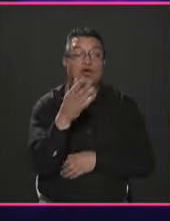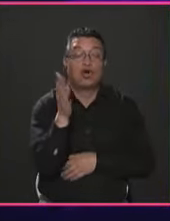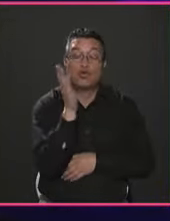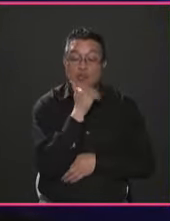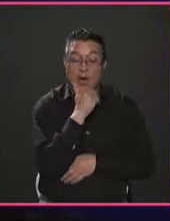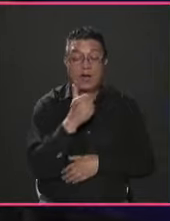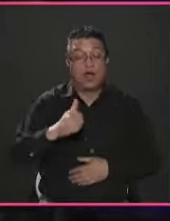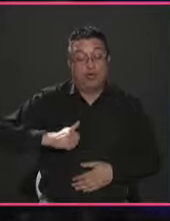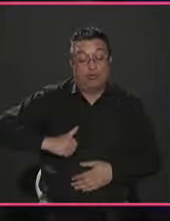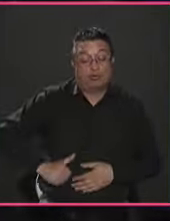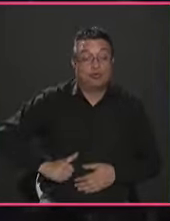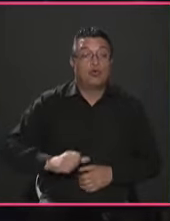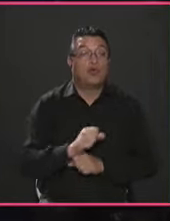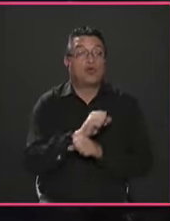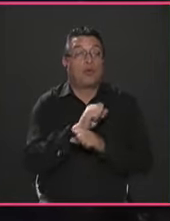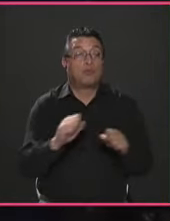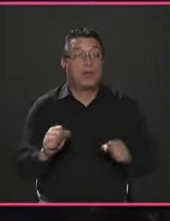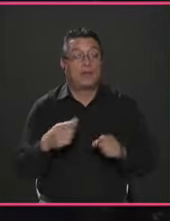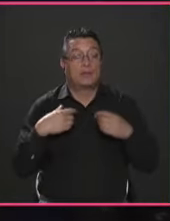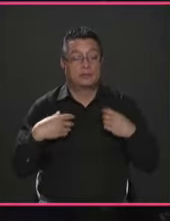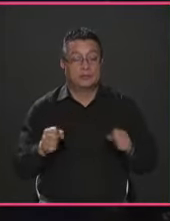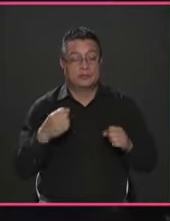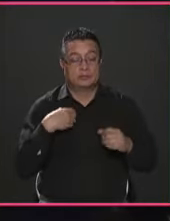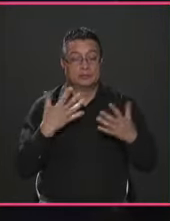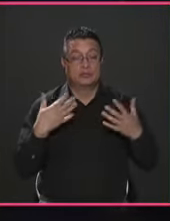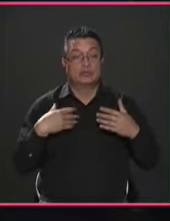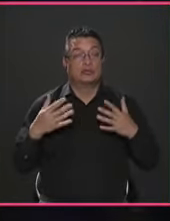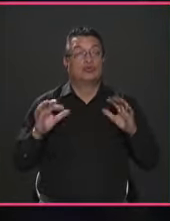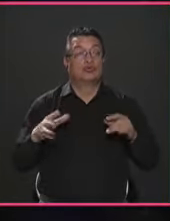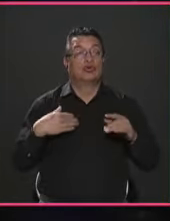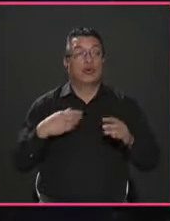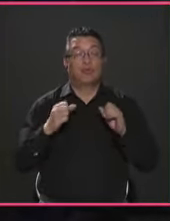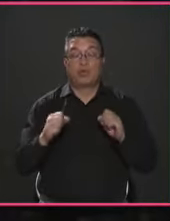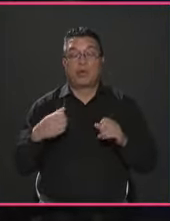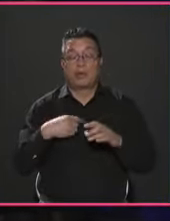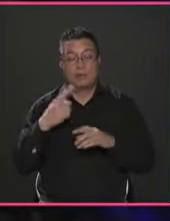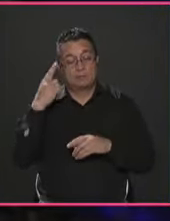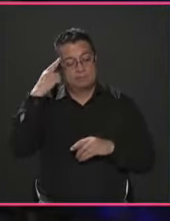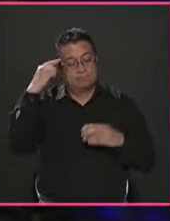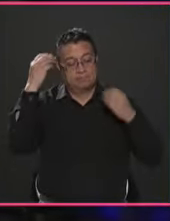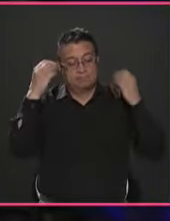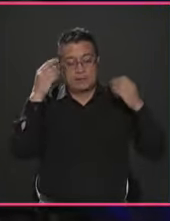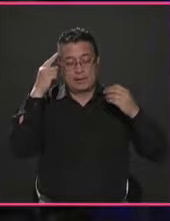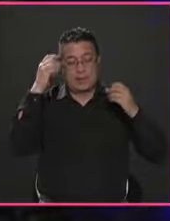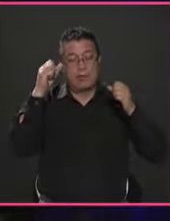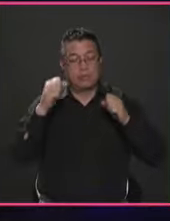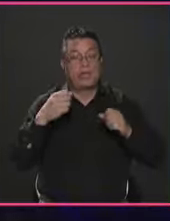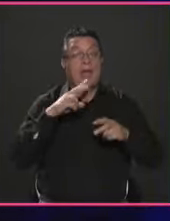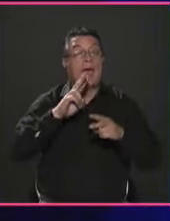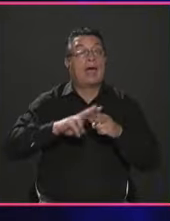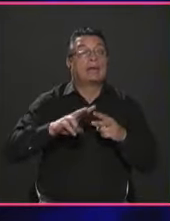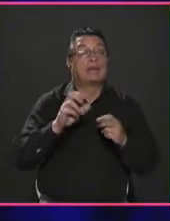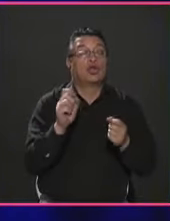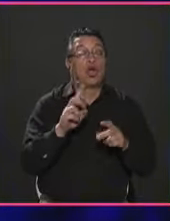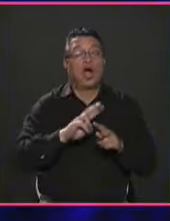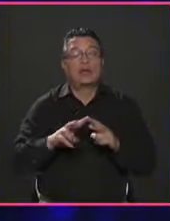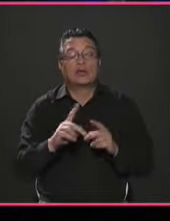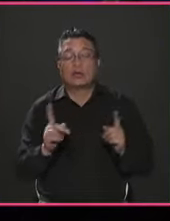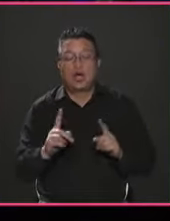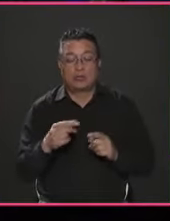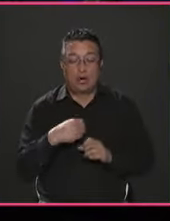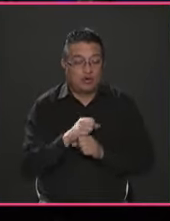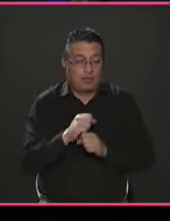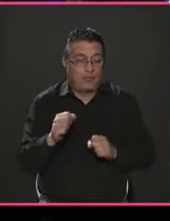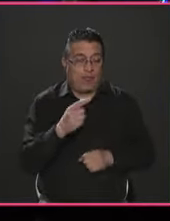según la naturaleza de florecer como humanos como yo describí que no pueden pensar qué es lo que quieren hacer y qué Pueden seguir eso qui tienen